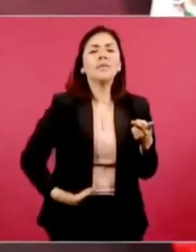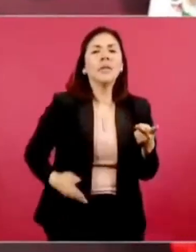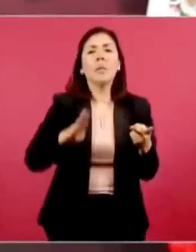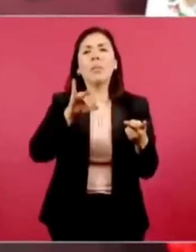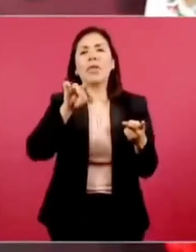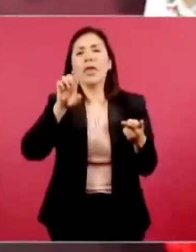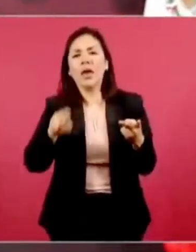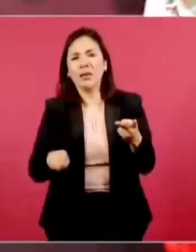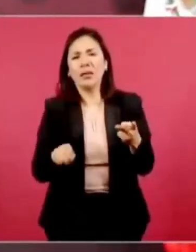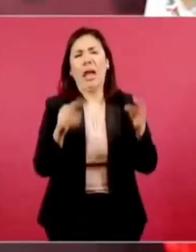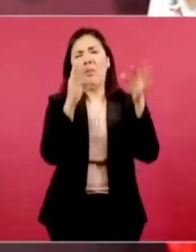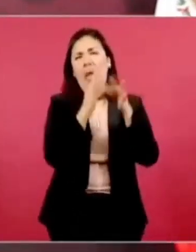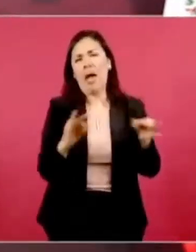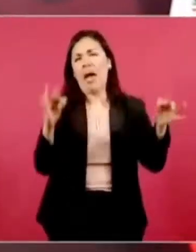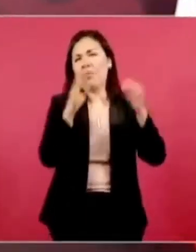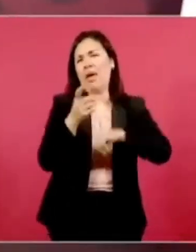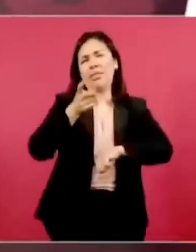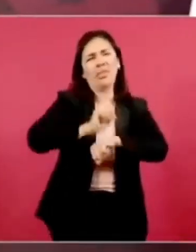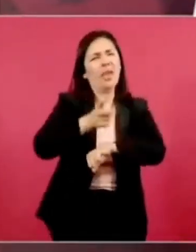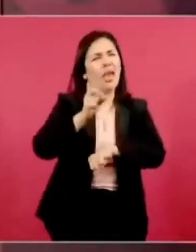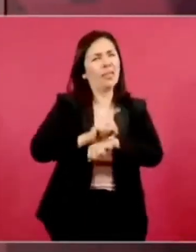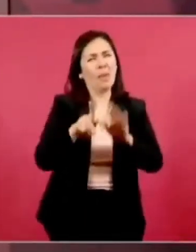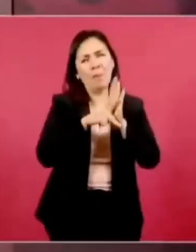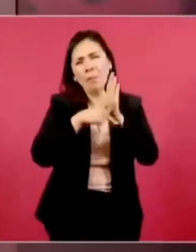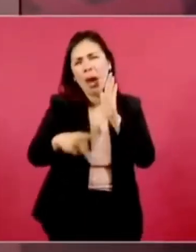Biden, todos los días.